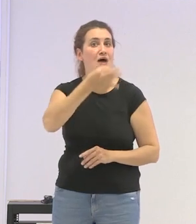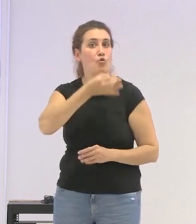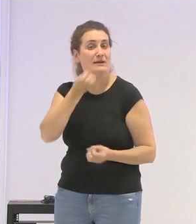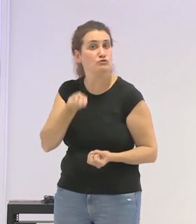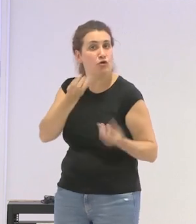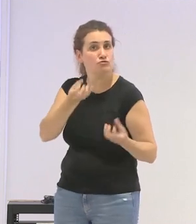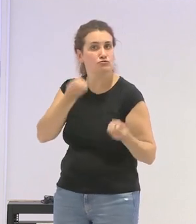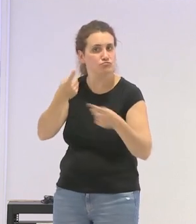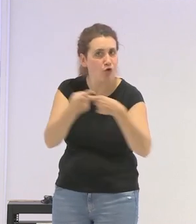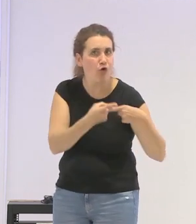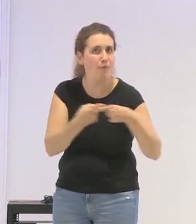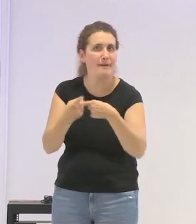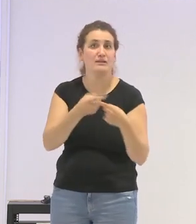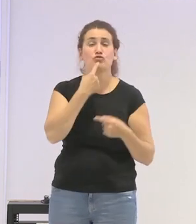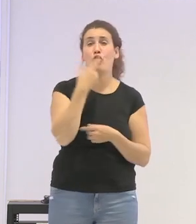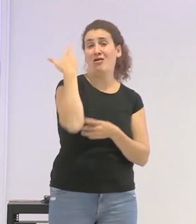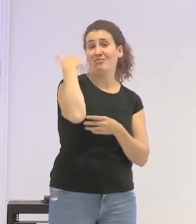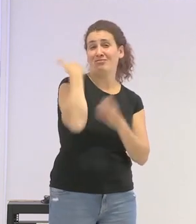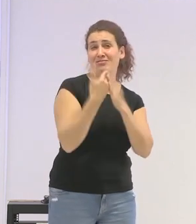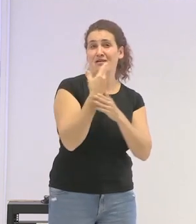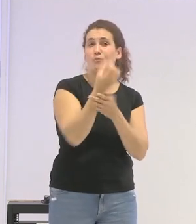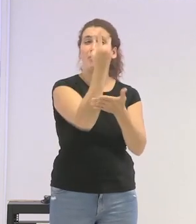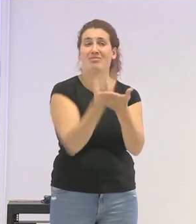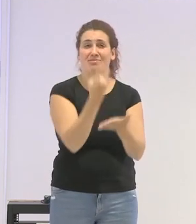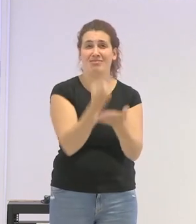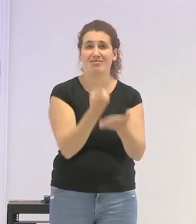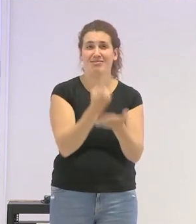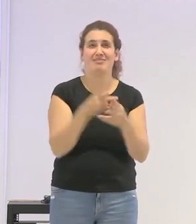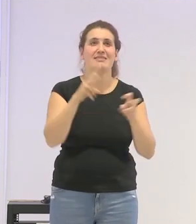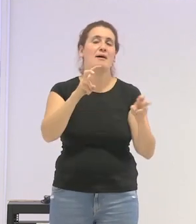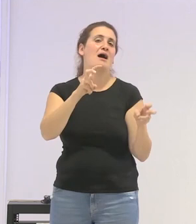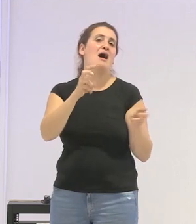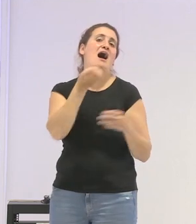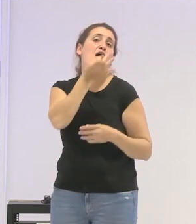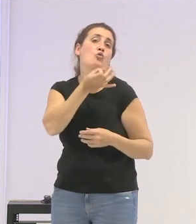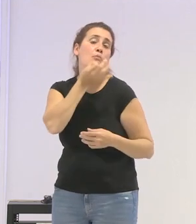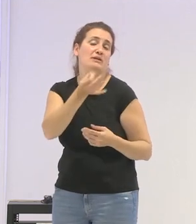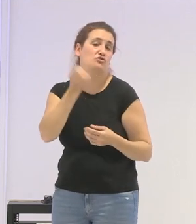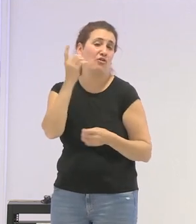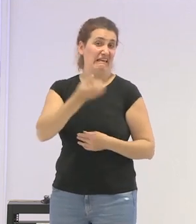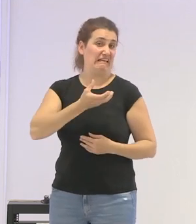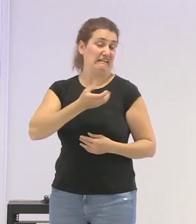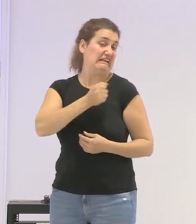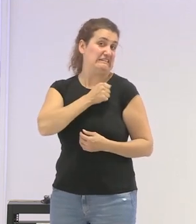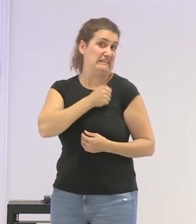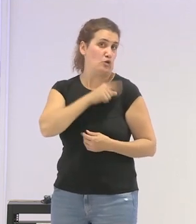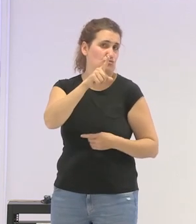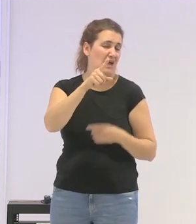yo me bajé el otro día el argumentario de Abogados Cristianos, que como sabéis es una organización